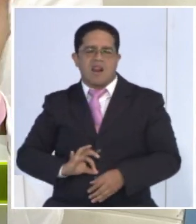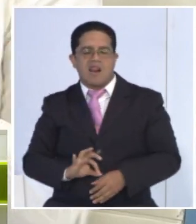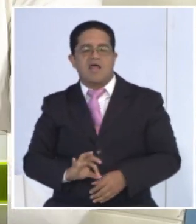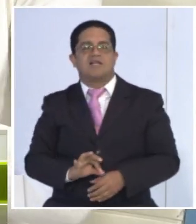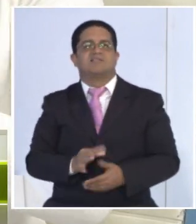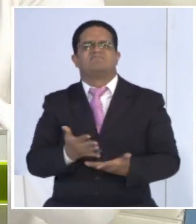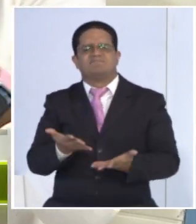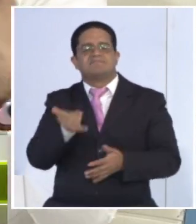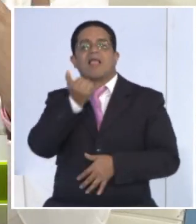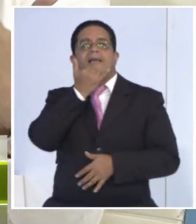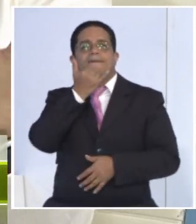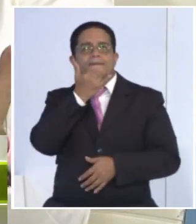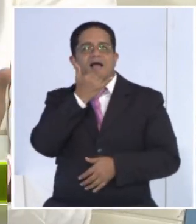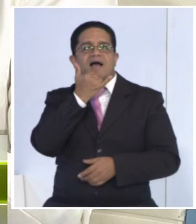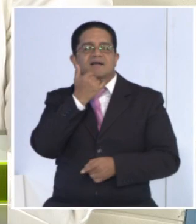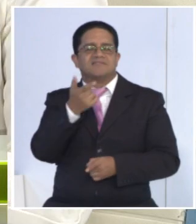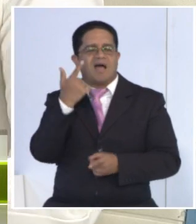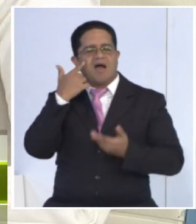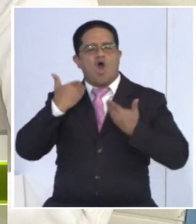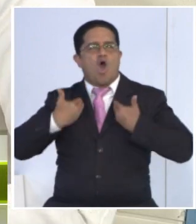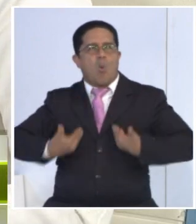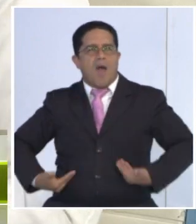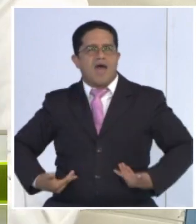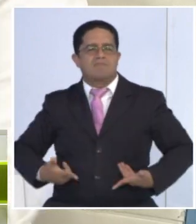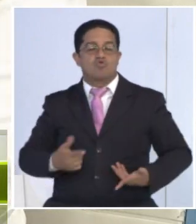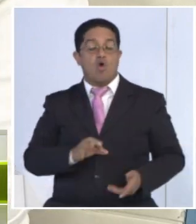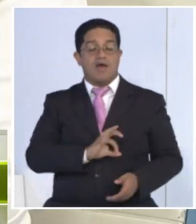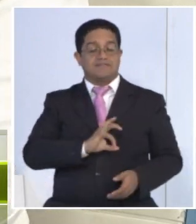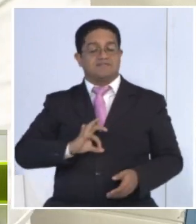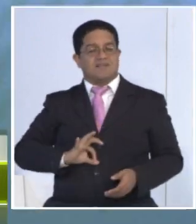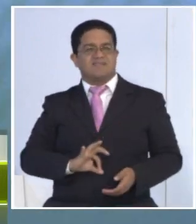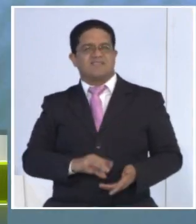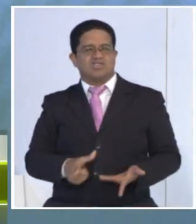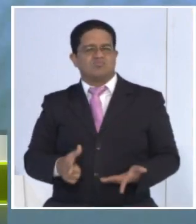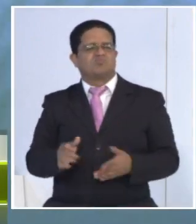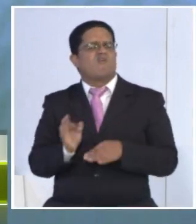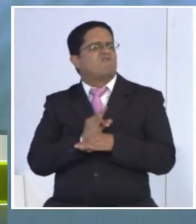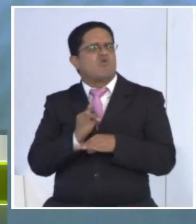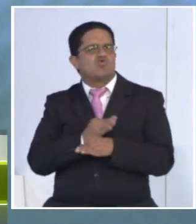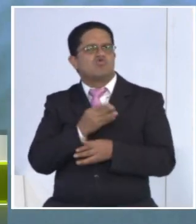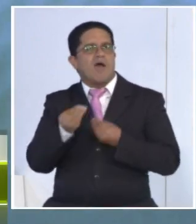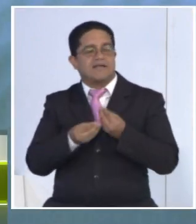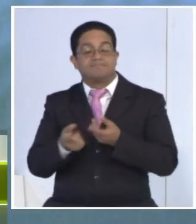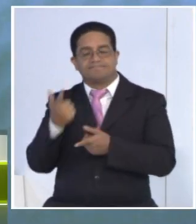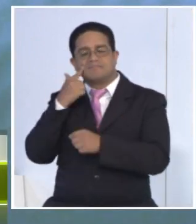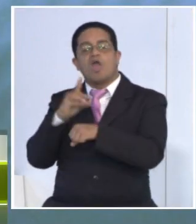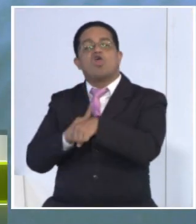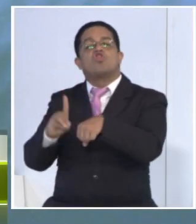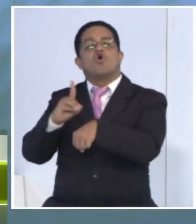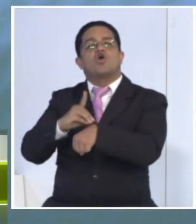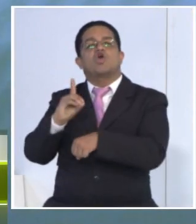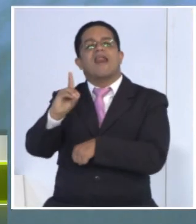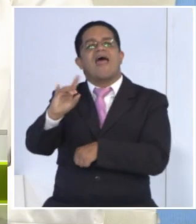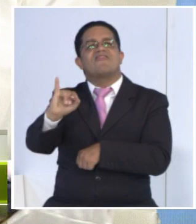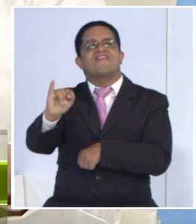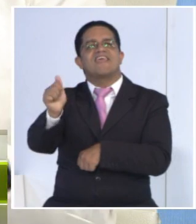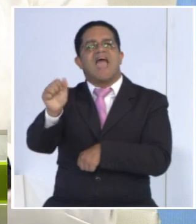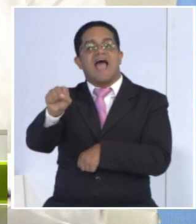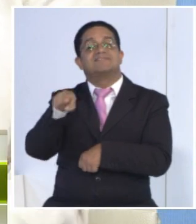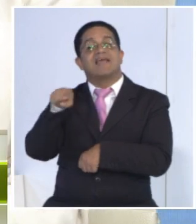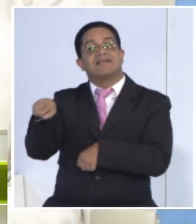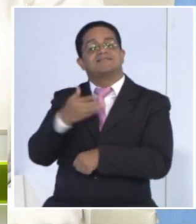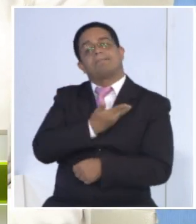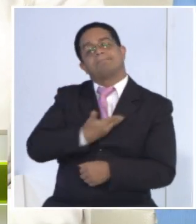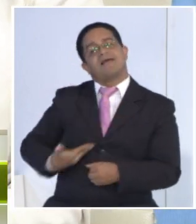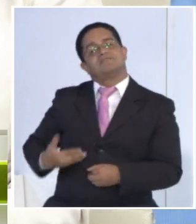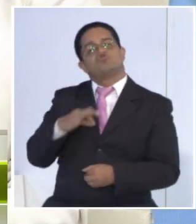digestión. ¿Qué pasa con el resto de nuestro organismo, con nuestro intestino? ¿Qué función está cumpliendo? La doctora Carla Díaz nos sigue acompañando. Ella es la